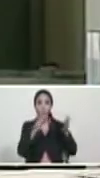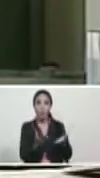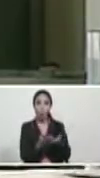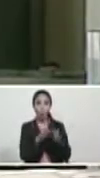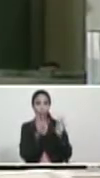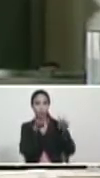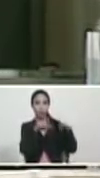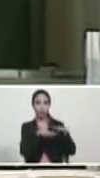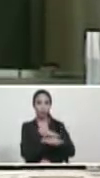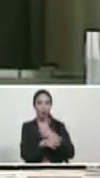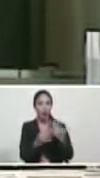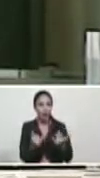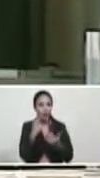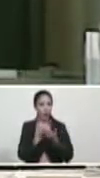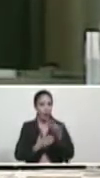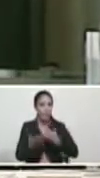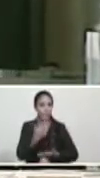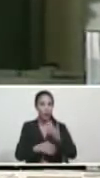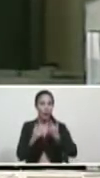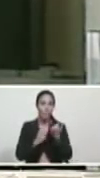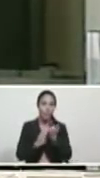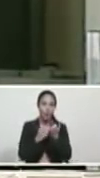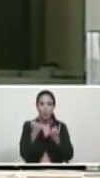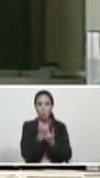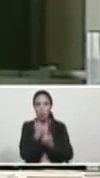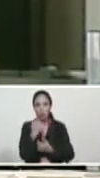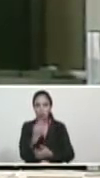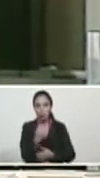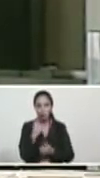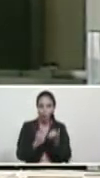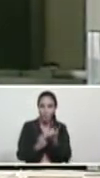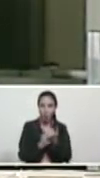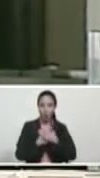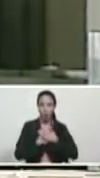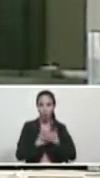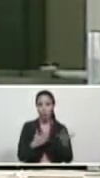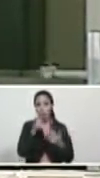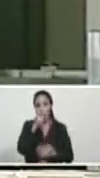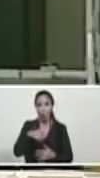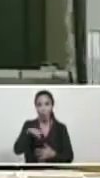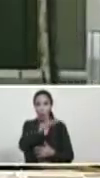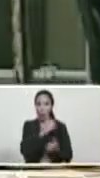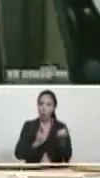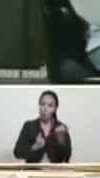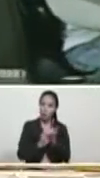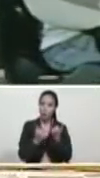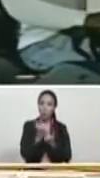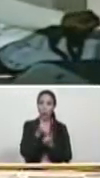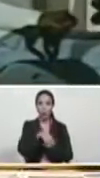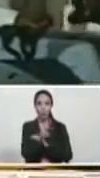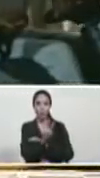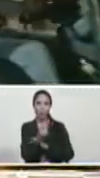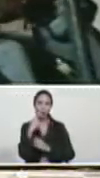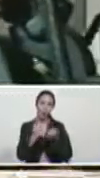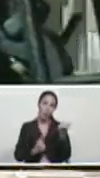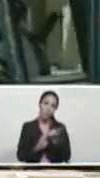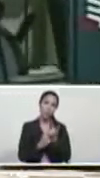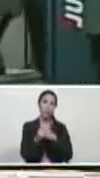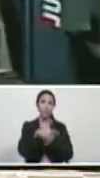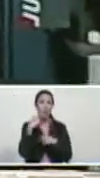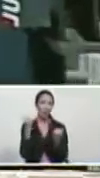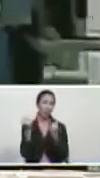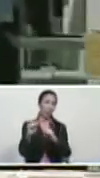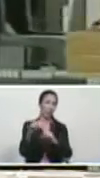una gran ola de solidaridad, de apoyo y de amor de los pueblos del mundo con el pueblo de Venezuela, y de repudio